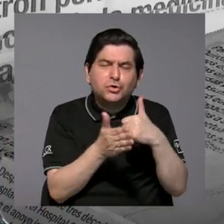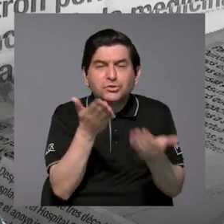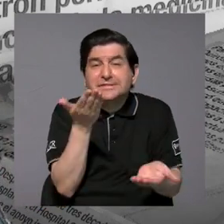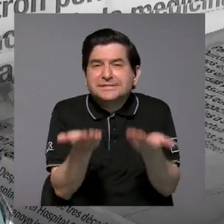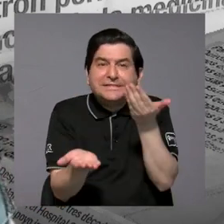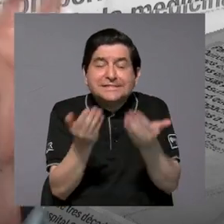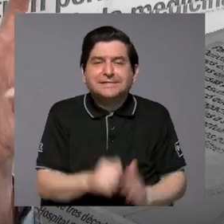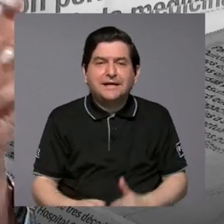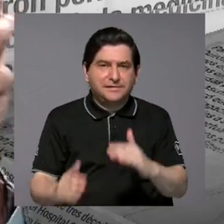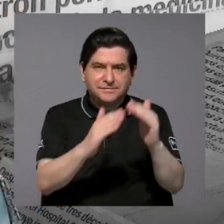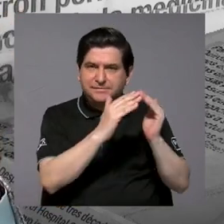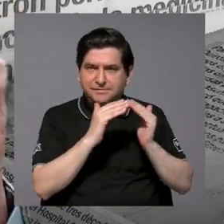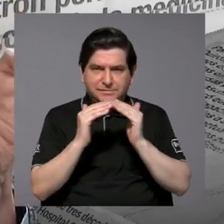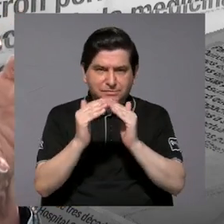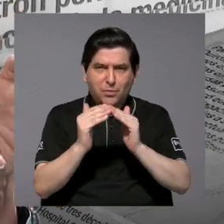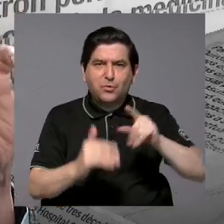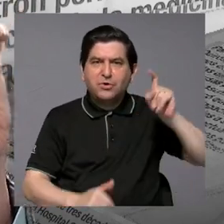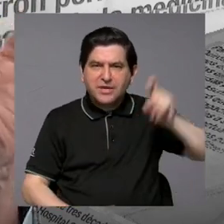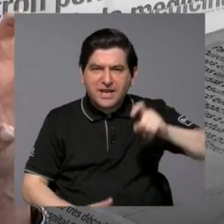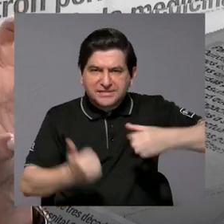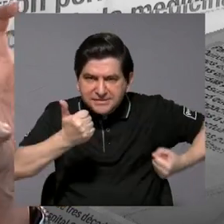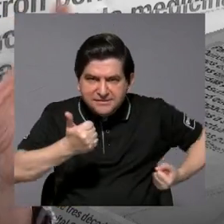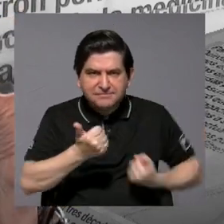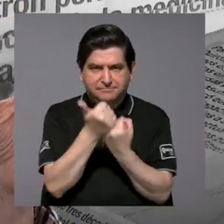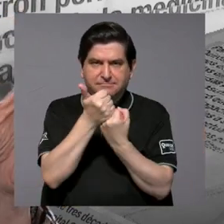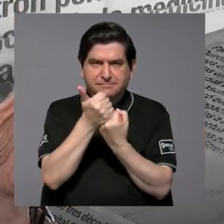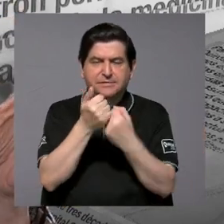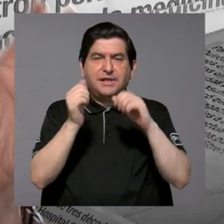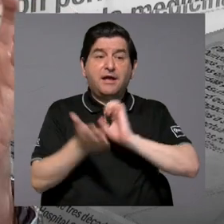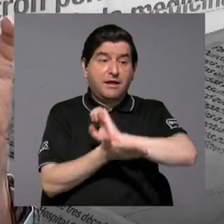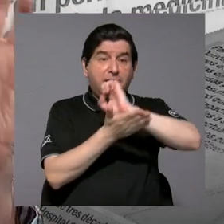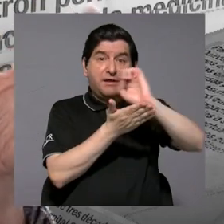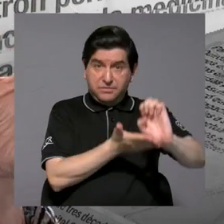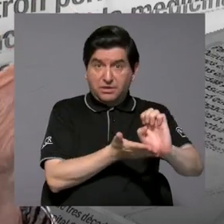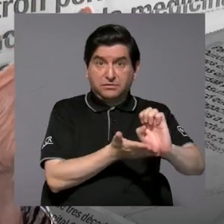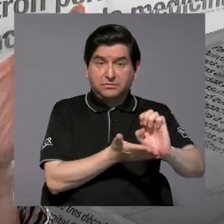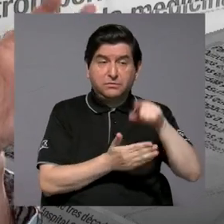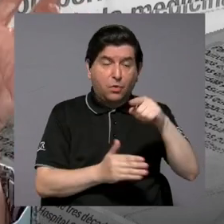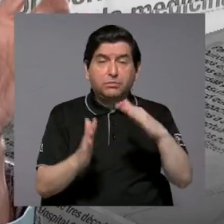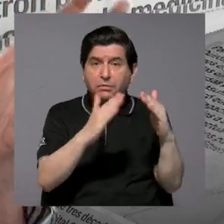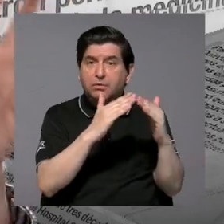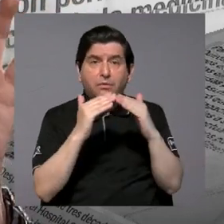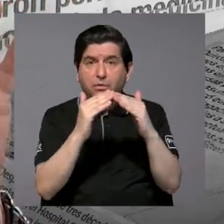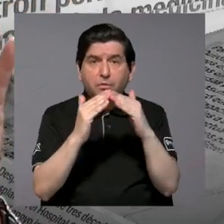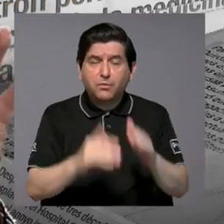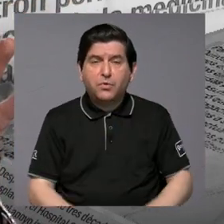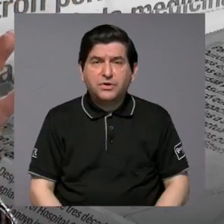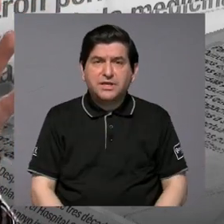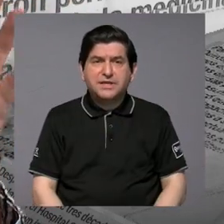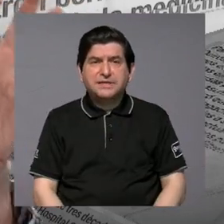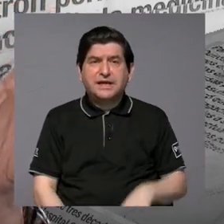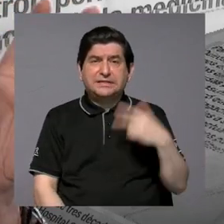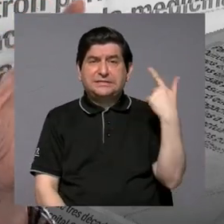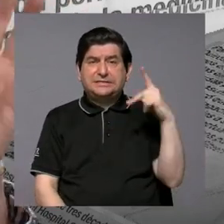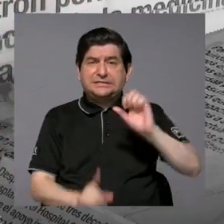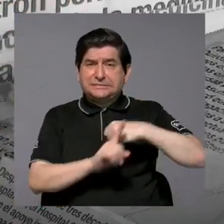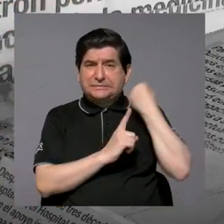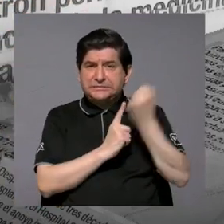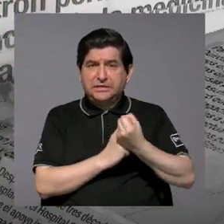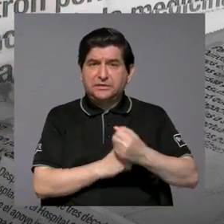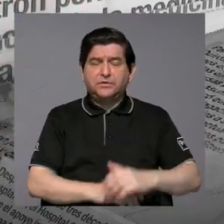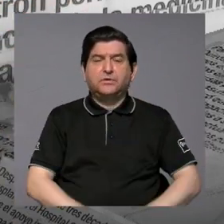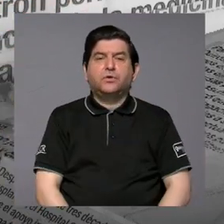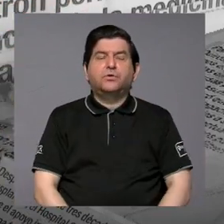más débiles que generalmente una comunidad debe reforzar para que esa comunidad caiga en un